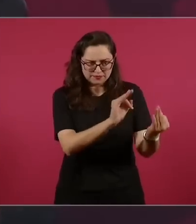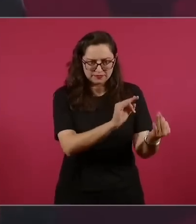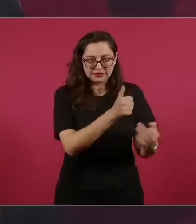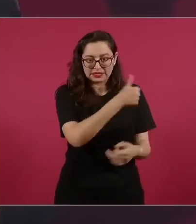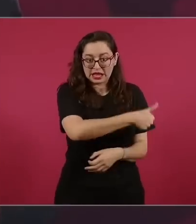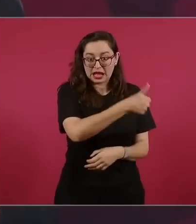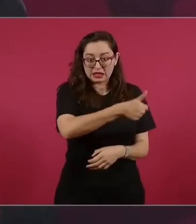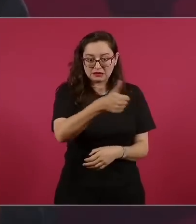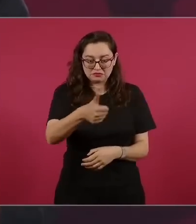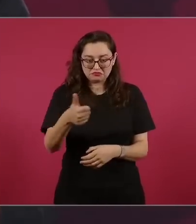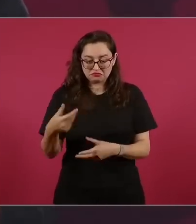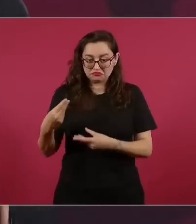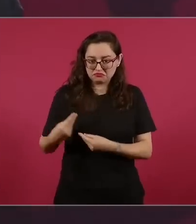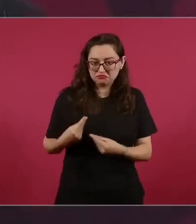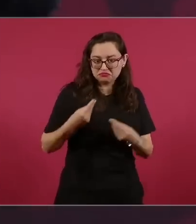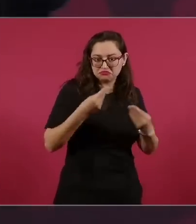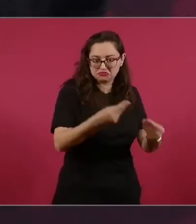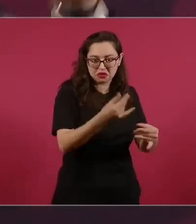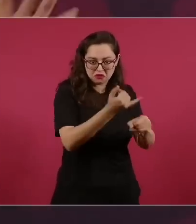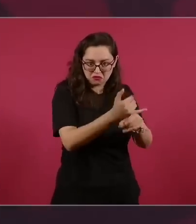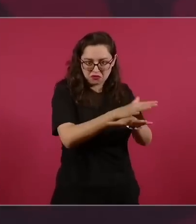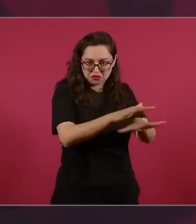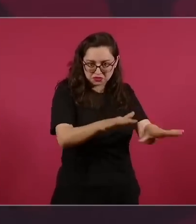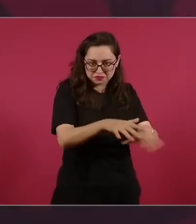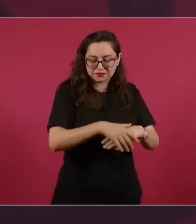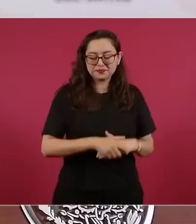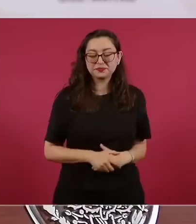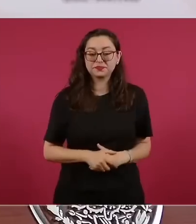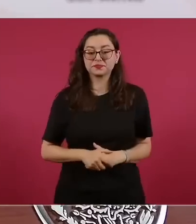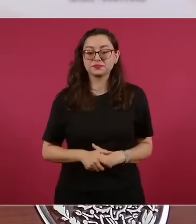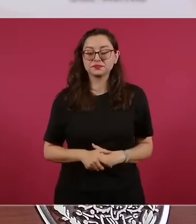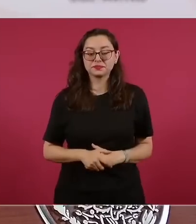De repente, esa era una versión